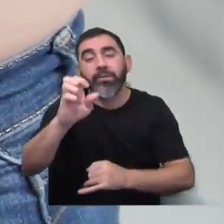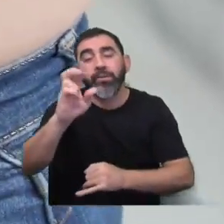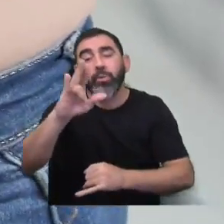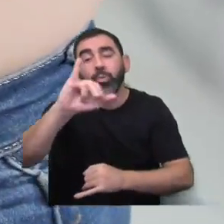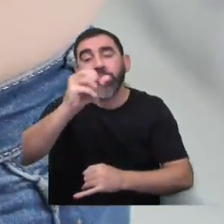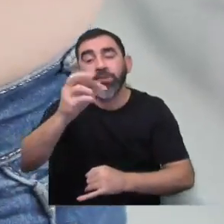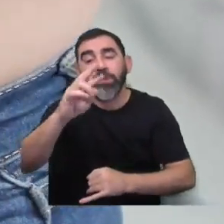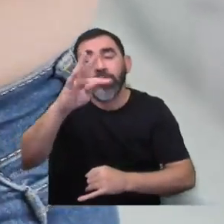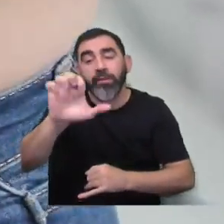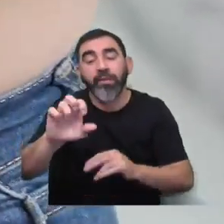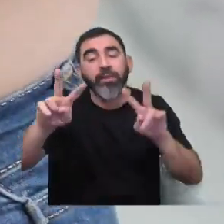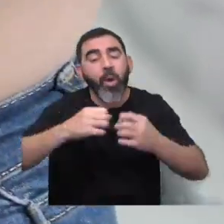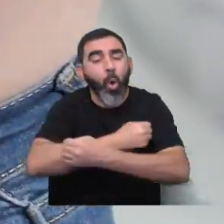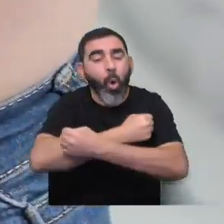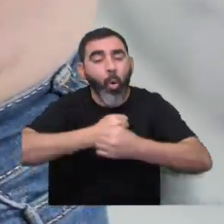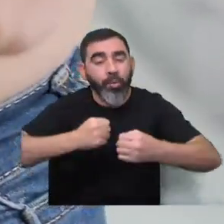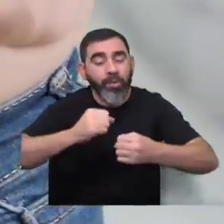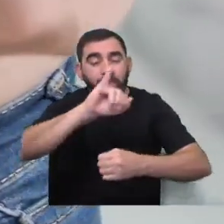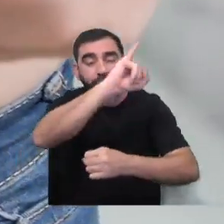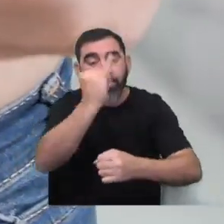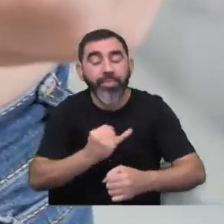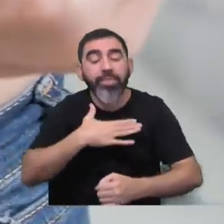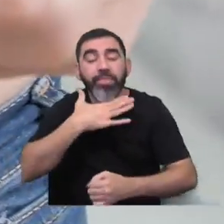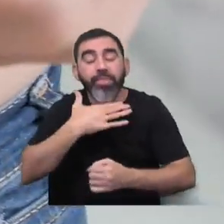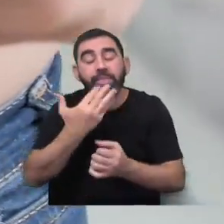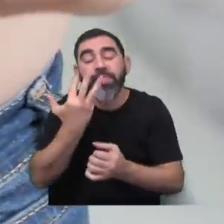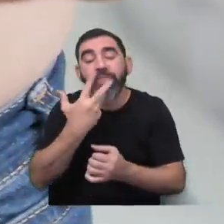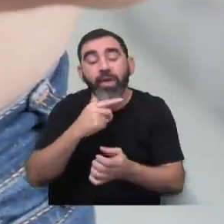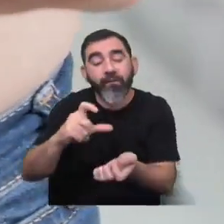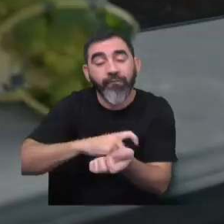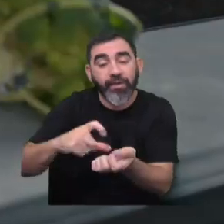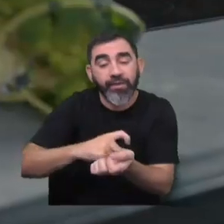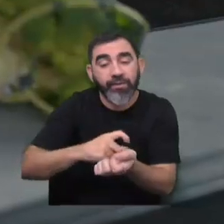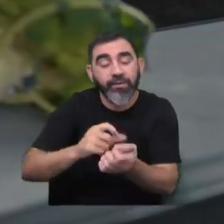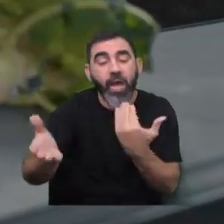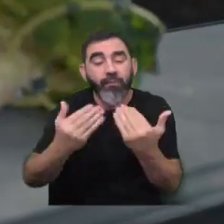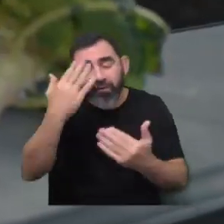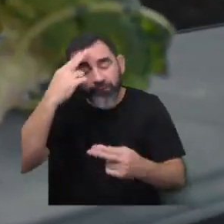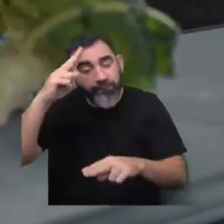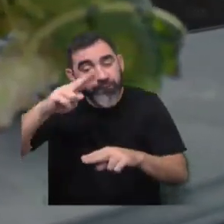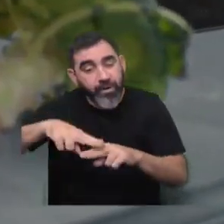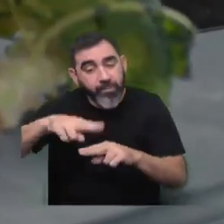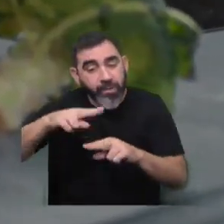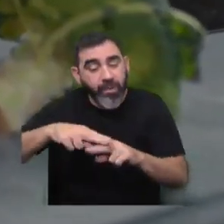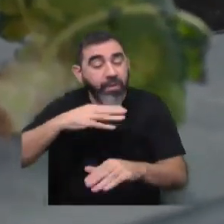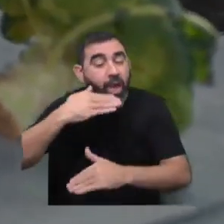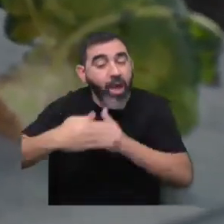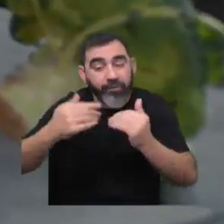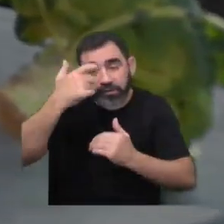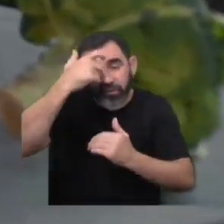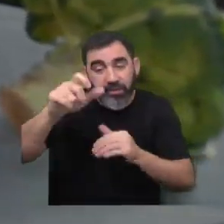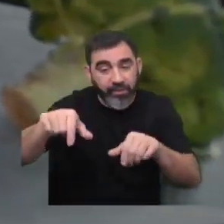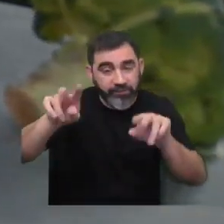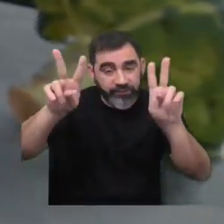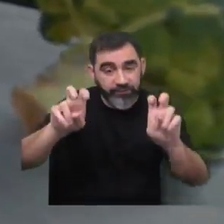tratará el tema de la obesidad y la diabetes. Científicos y expertos hablarán sobre las enfermedades y distintos avances de la ciencia al